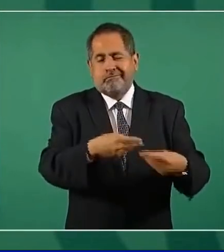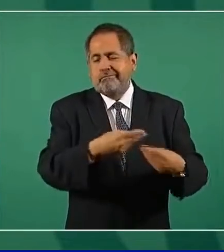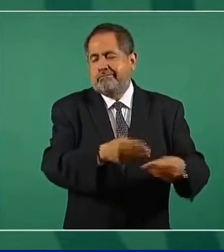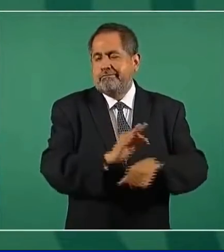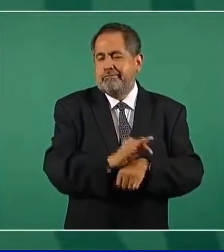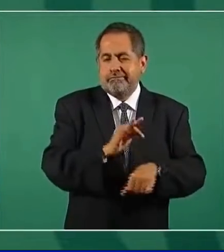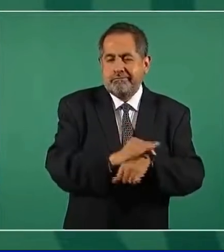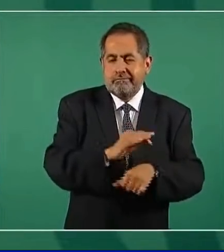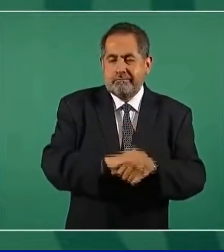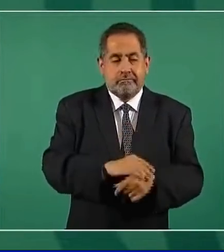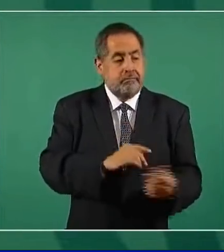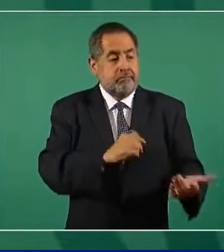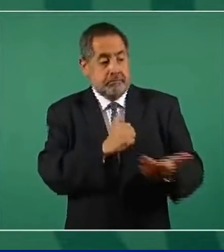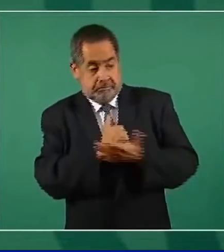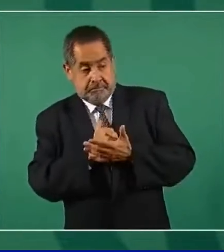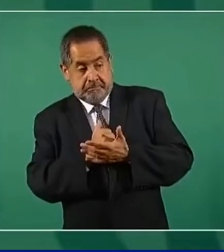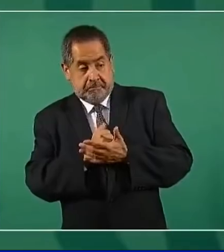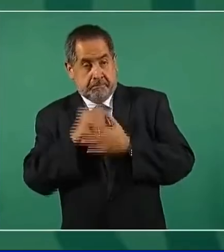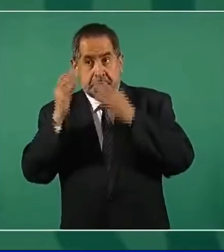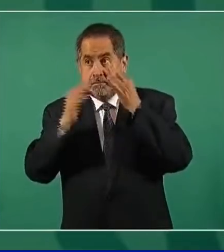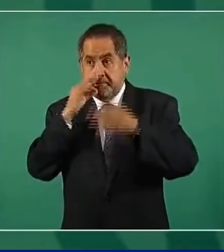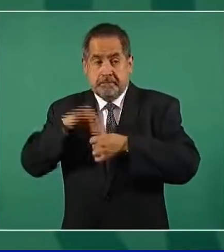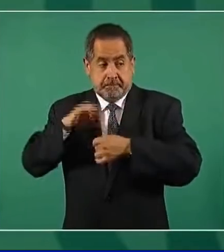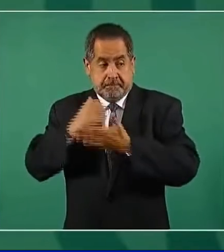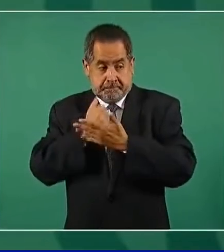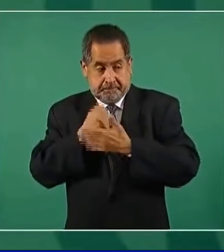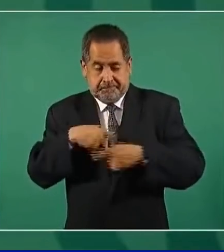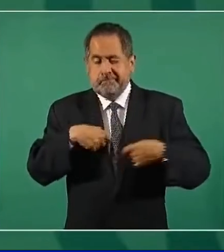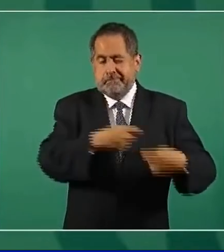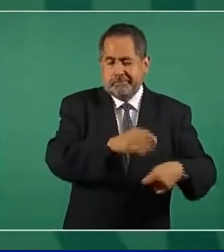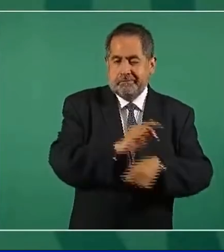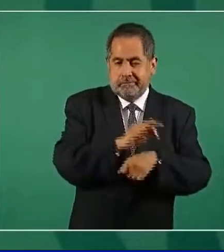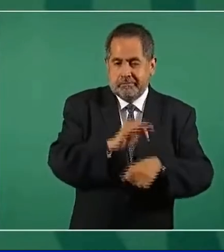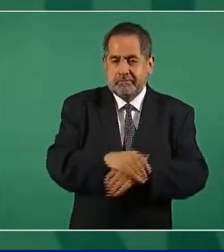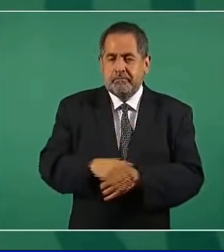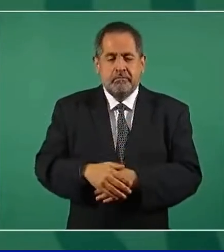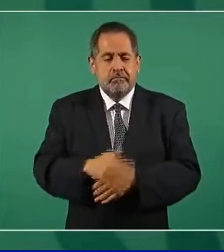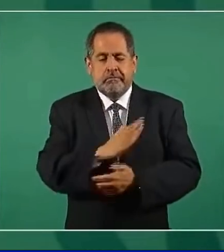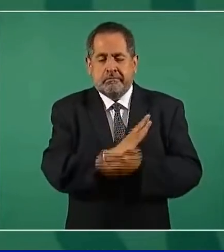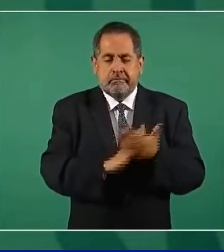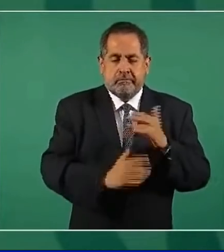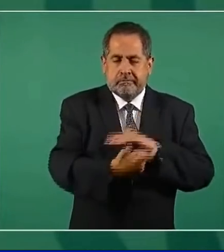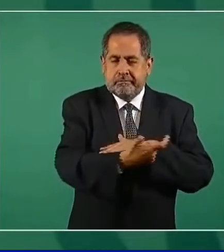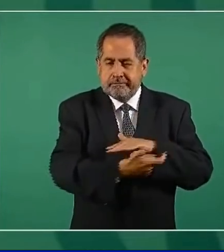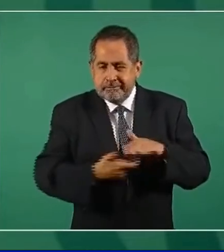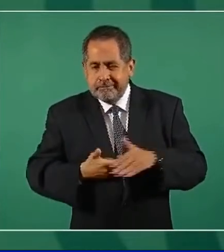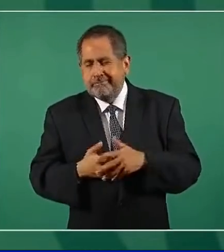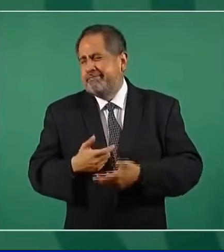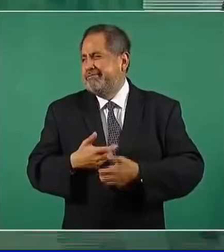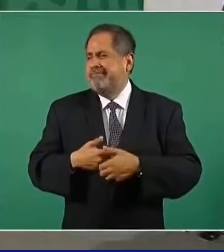porque ayudaron en la campaña, porque entregaron moches,